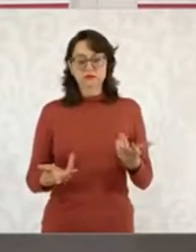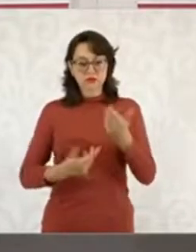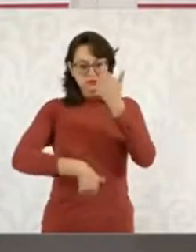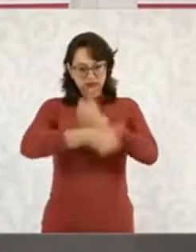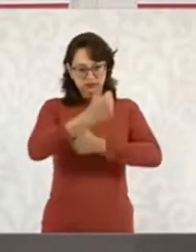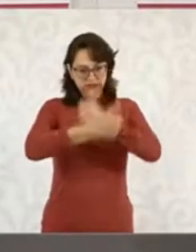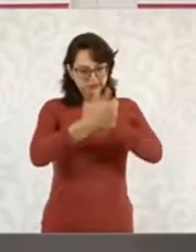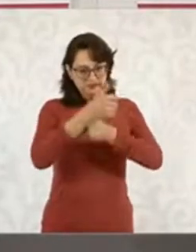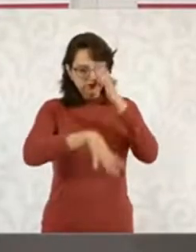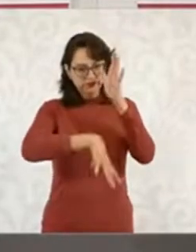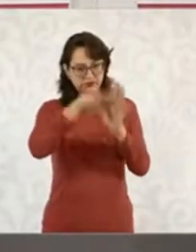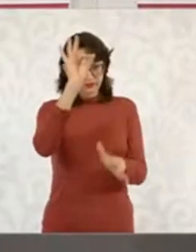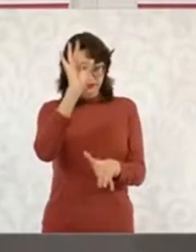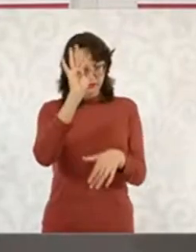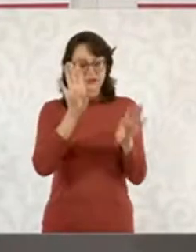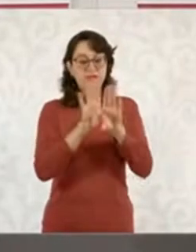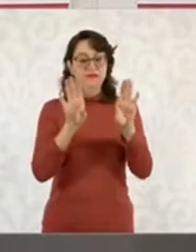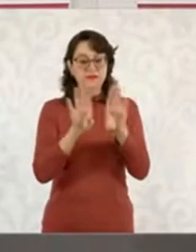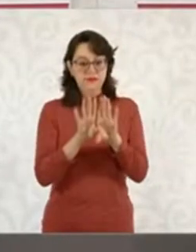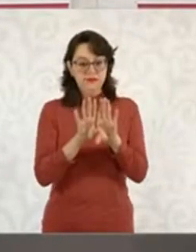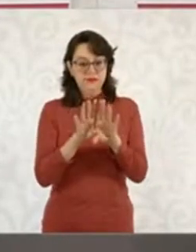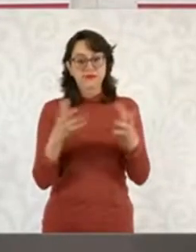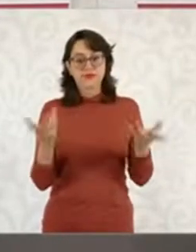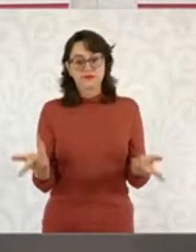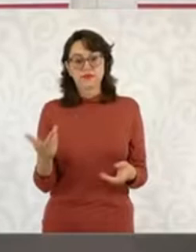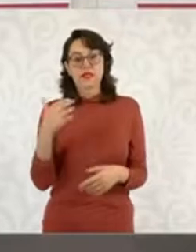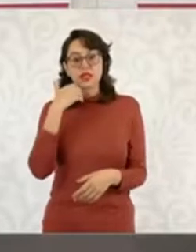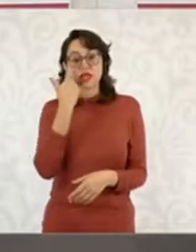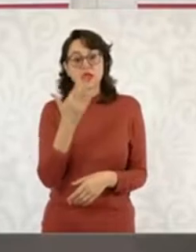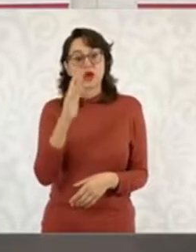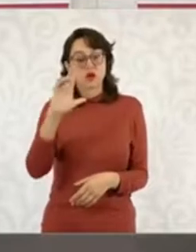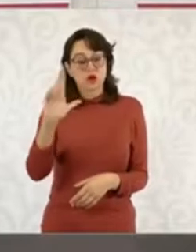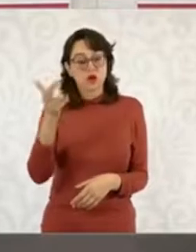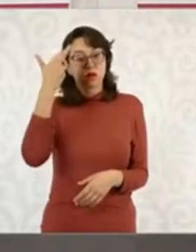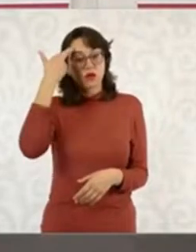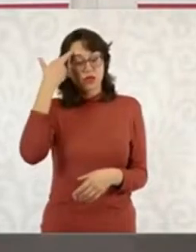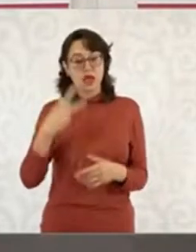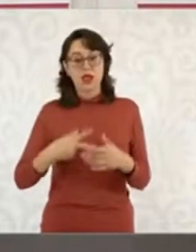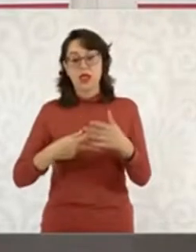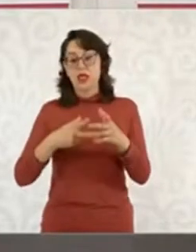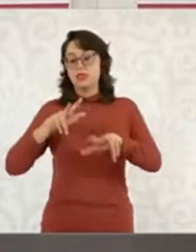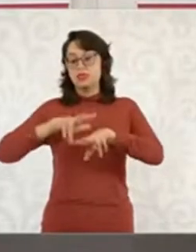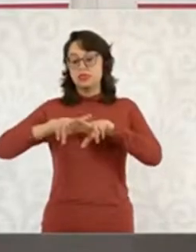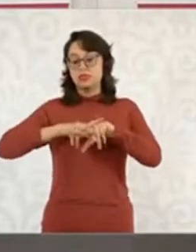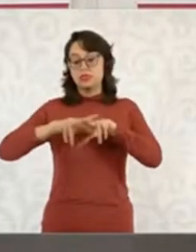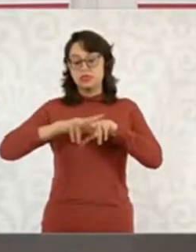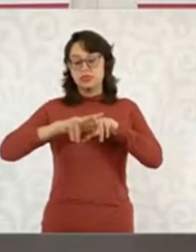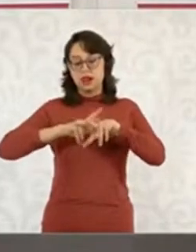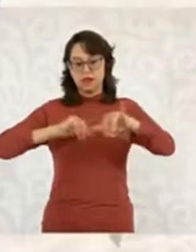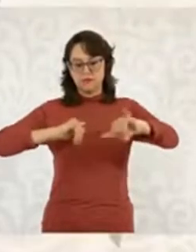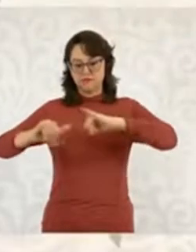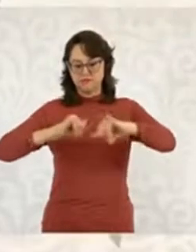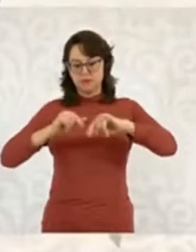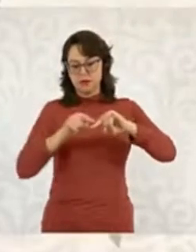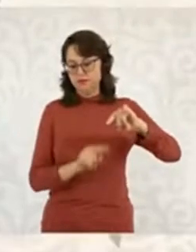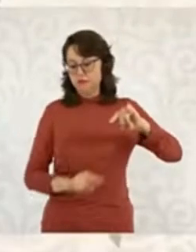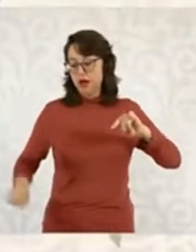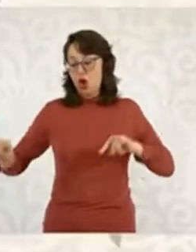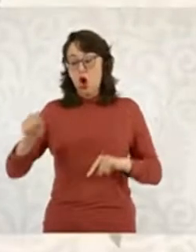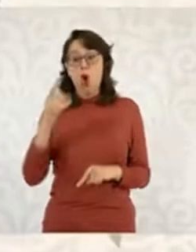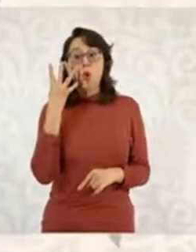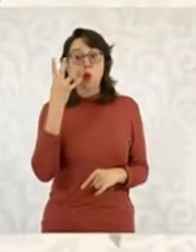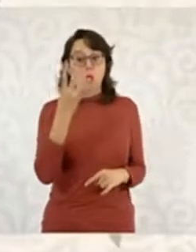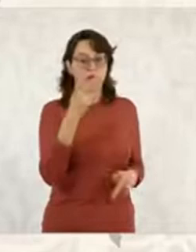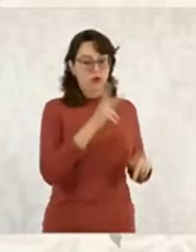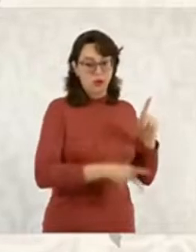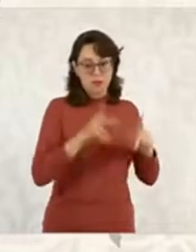licitaciones, adelante. Nada más les quiero recordar cuál es todo el proyecto que tenemos de las 4 fases de los